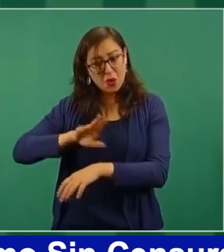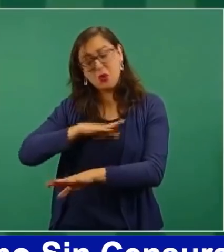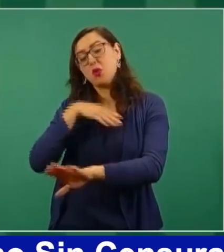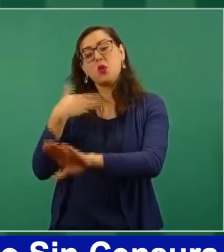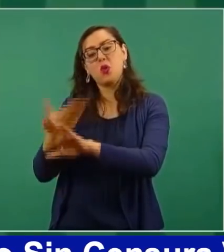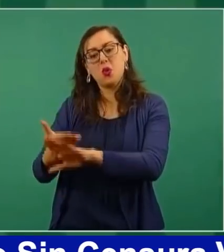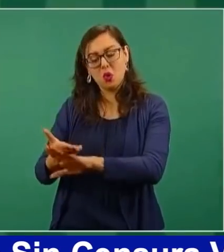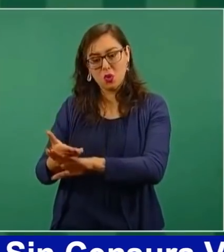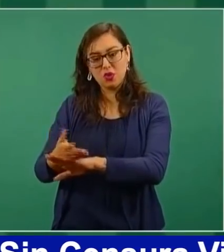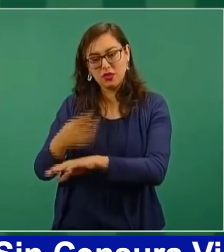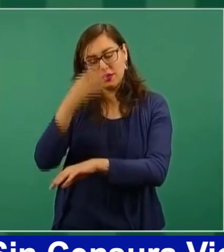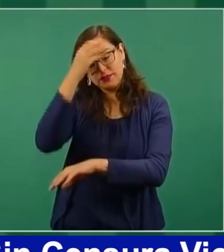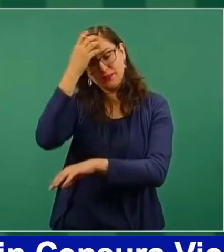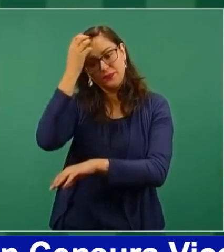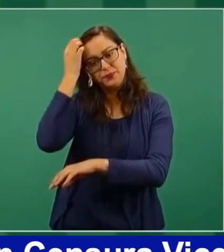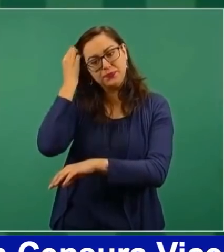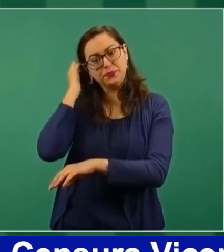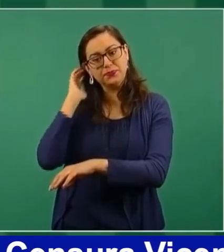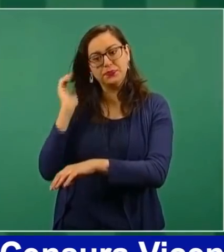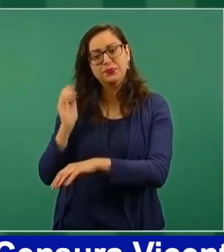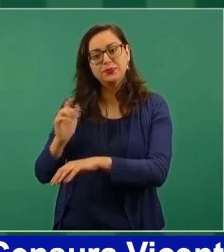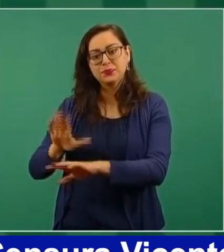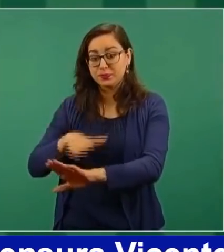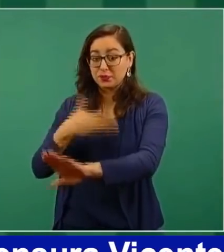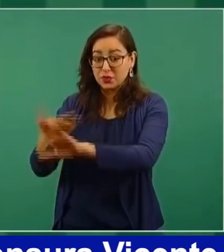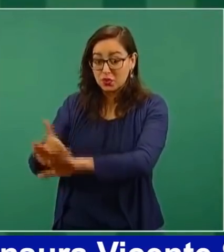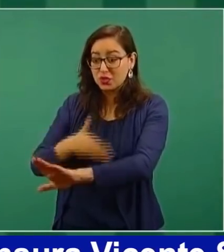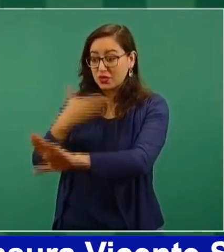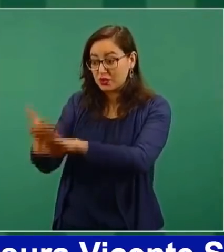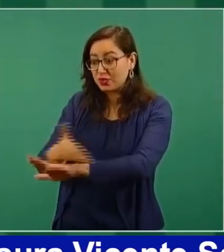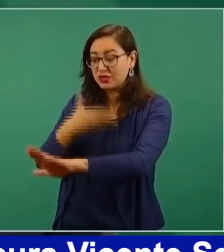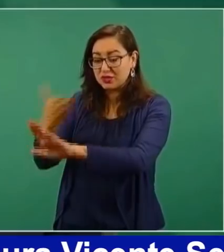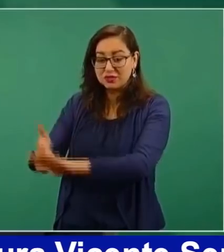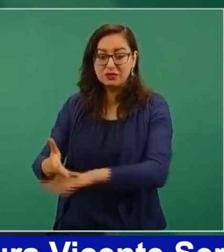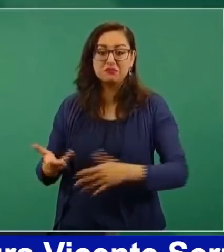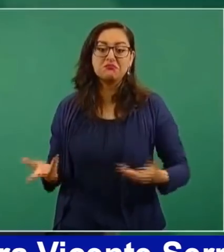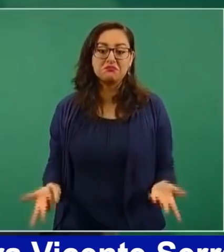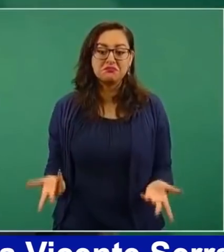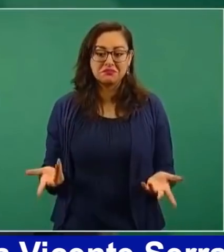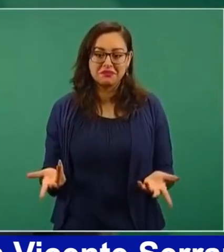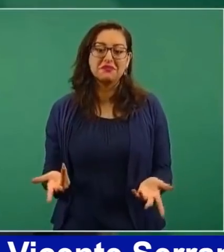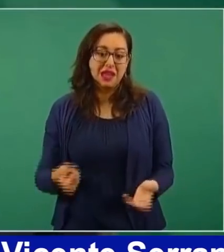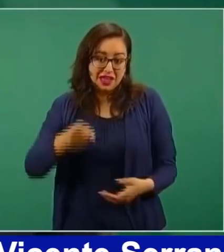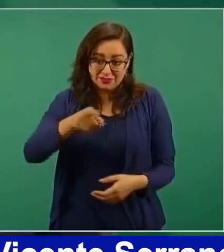Esto que estás mencionando, o sea, pensiones de